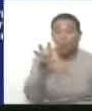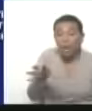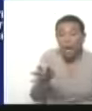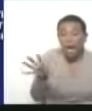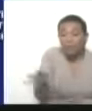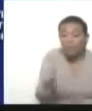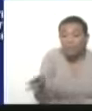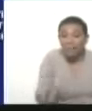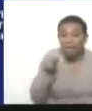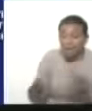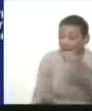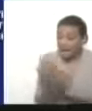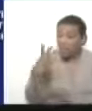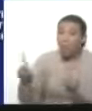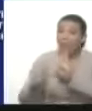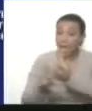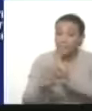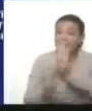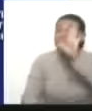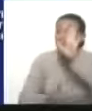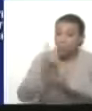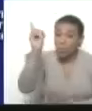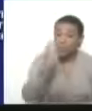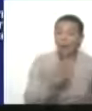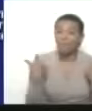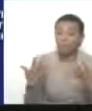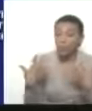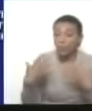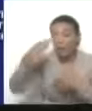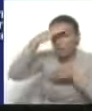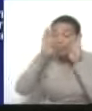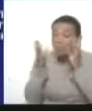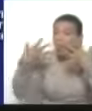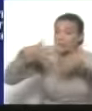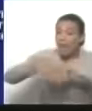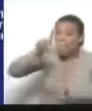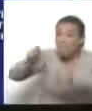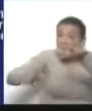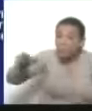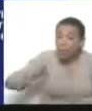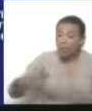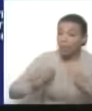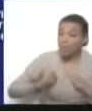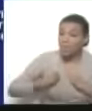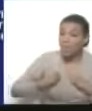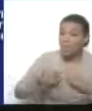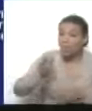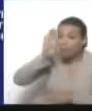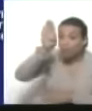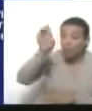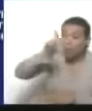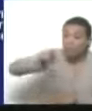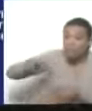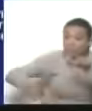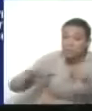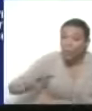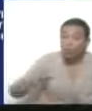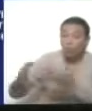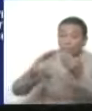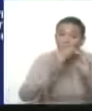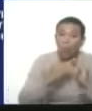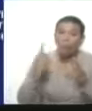guayan sequa y que se desarrolle un plan acelerado para la atención integral a la población actual y futura de ese territorio que